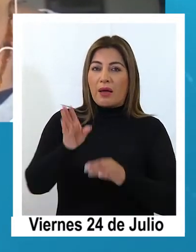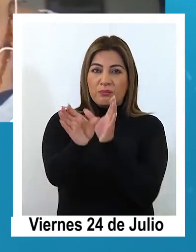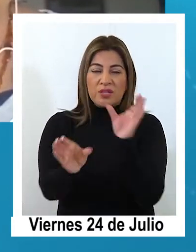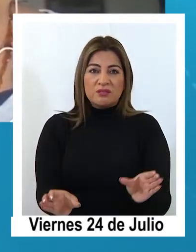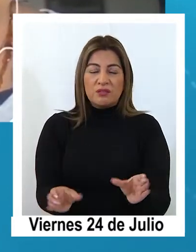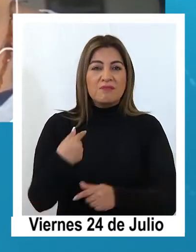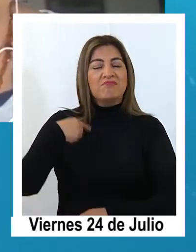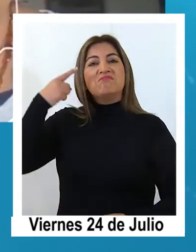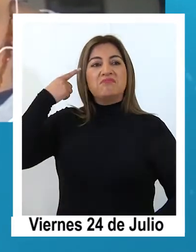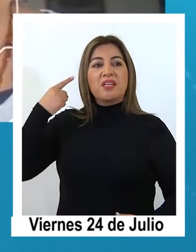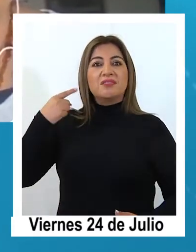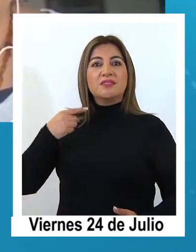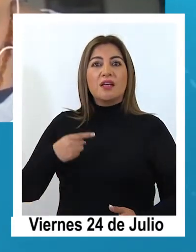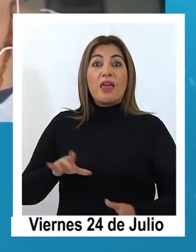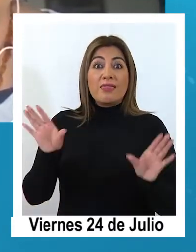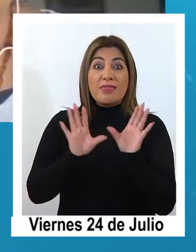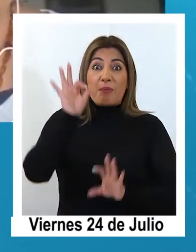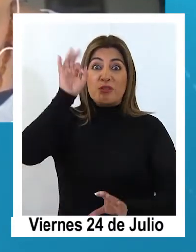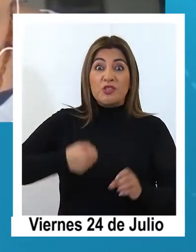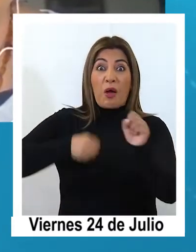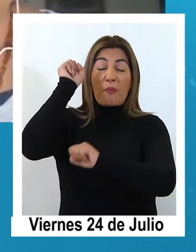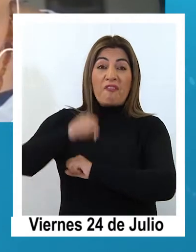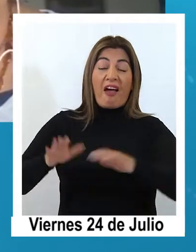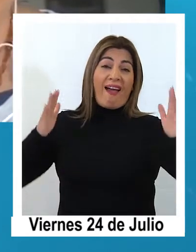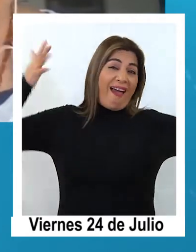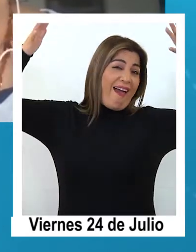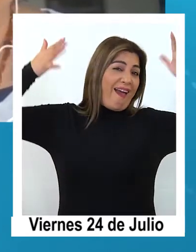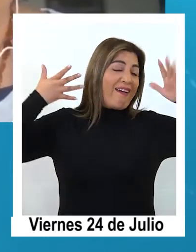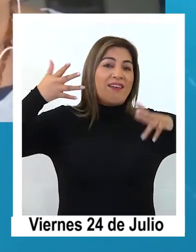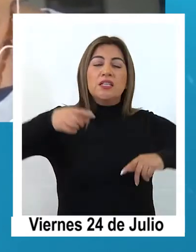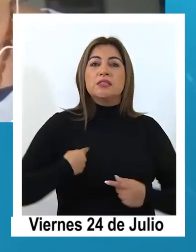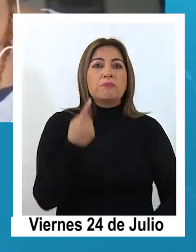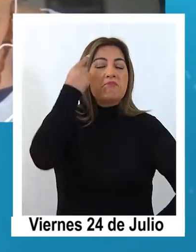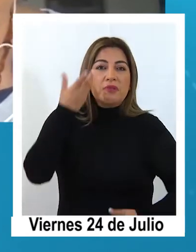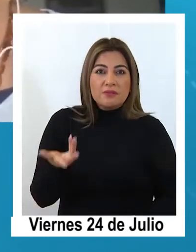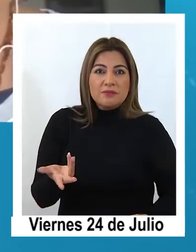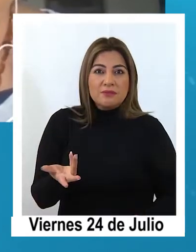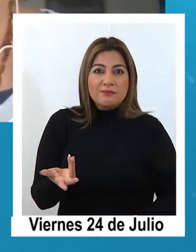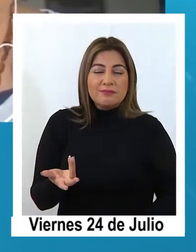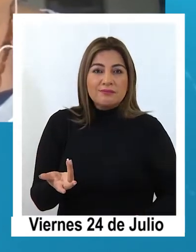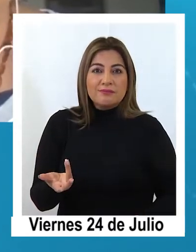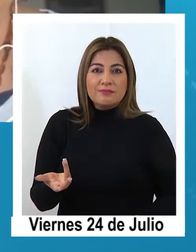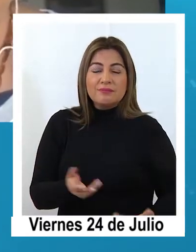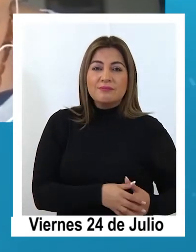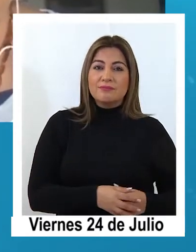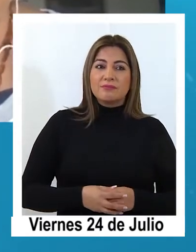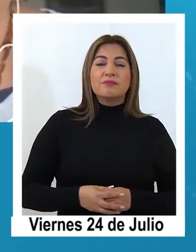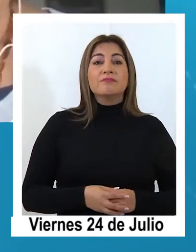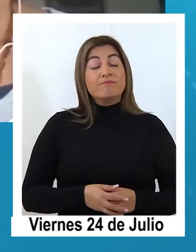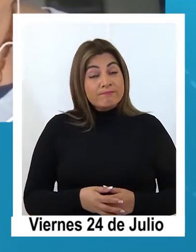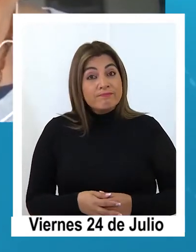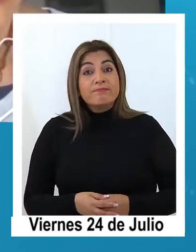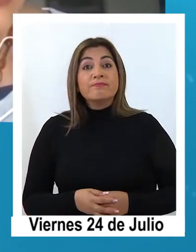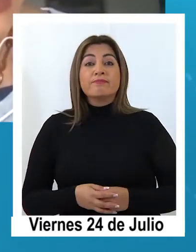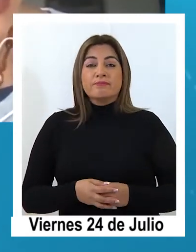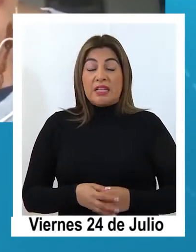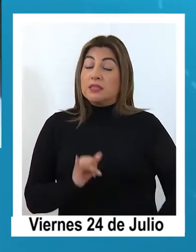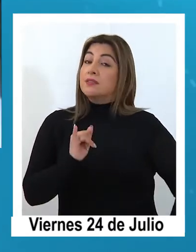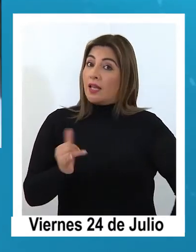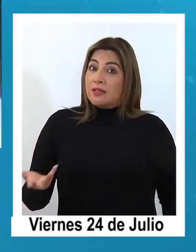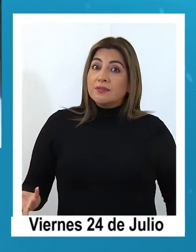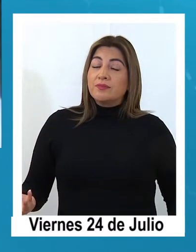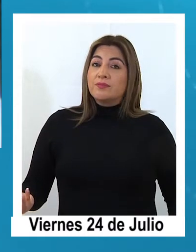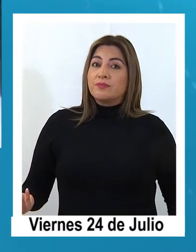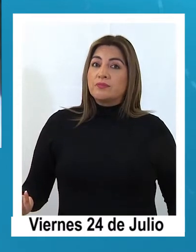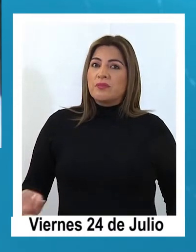de la gente prácticamente hizo fiesta cuando supo que podía sacar su 10% de la AFP. Claro,